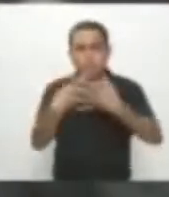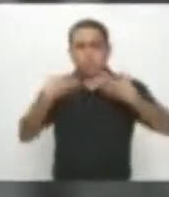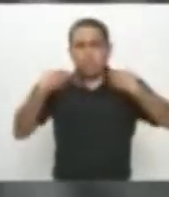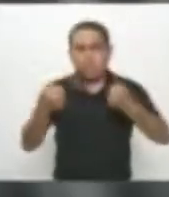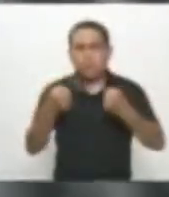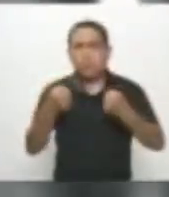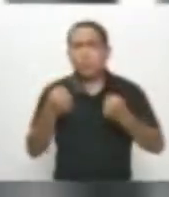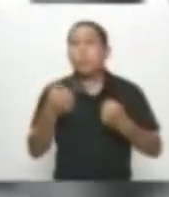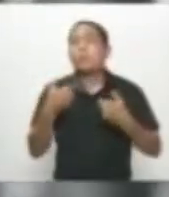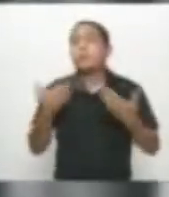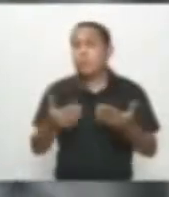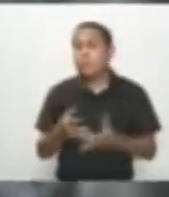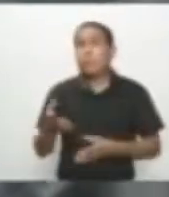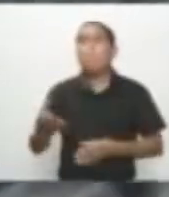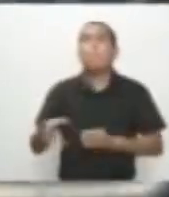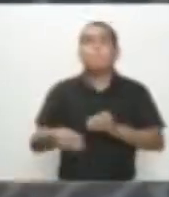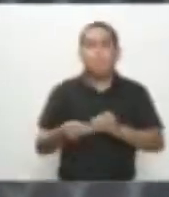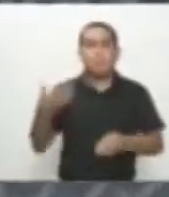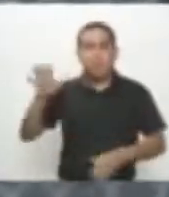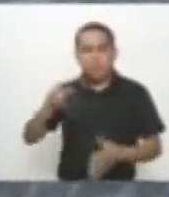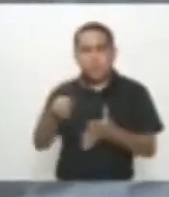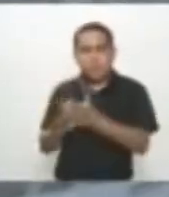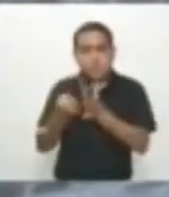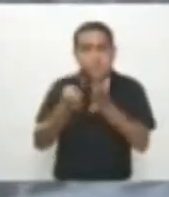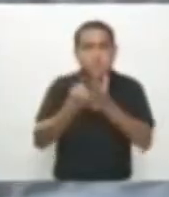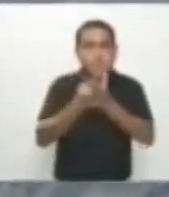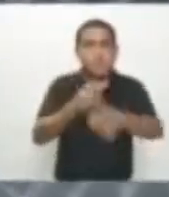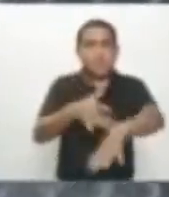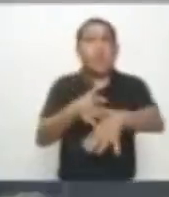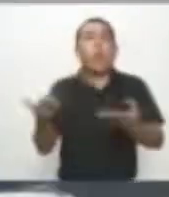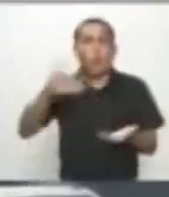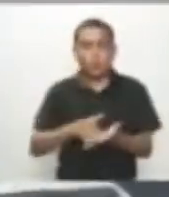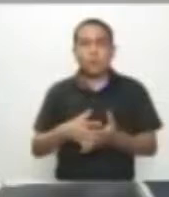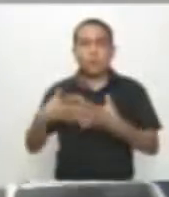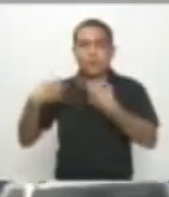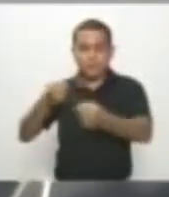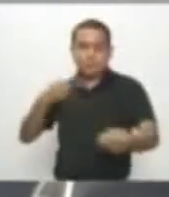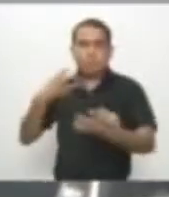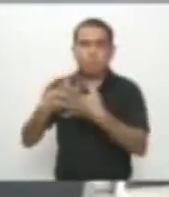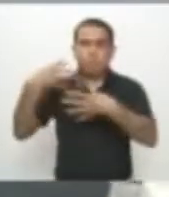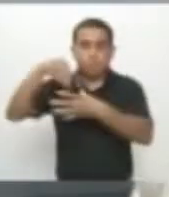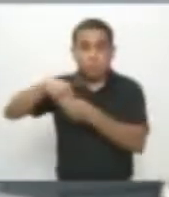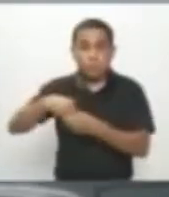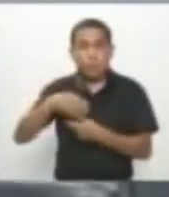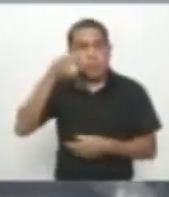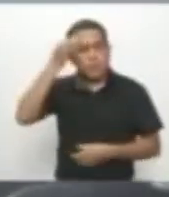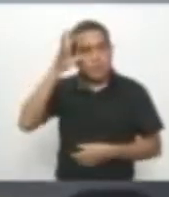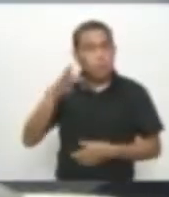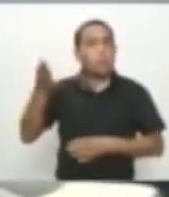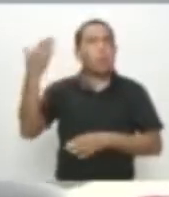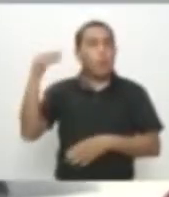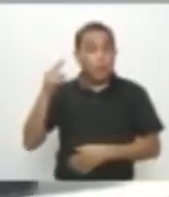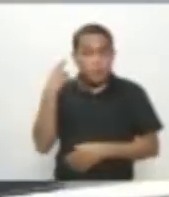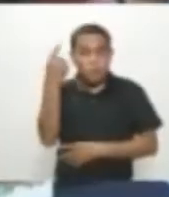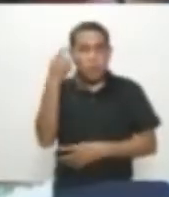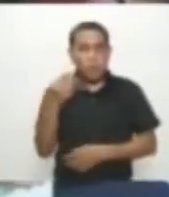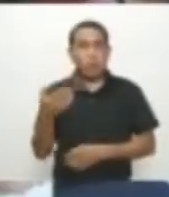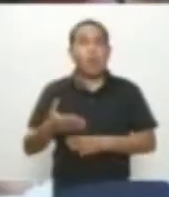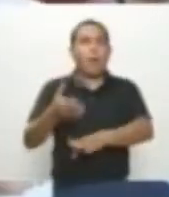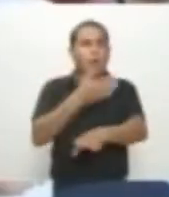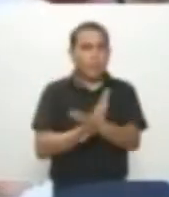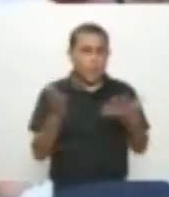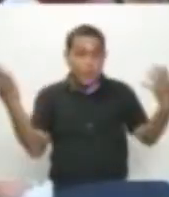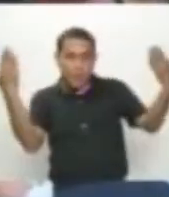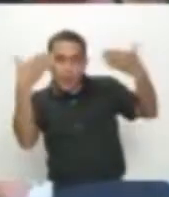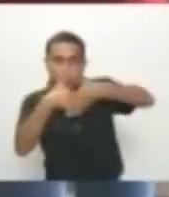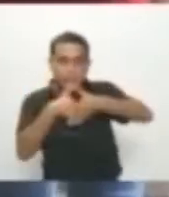de cierto que hubo presiones económicas para volverlos a meter a la cárcel? ¿Será que hay intereses políticos detrás de este asunto porque